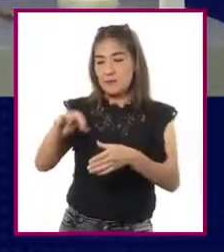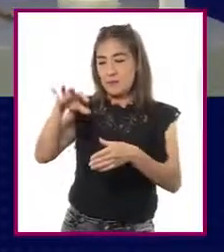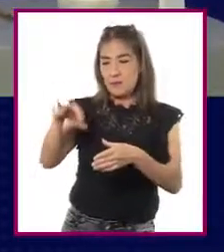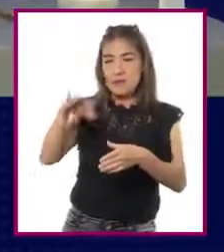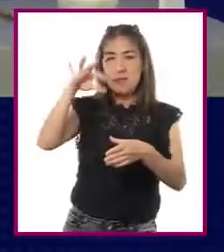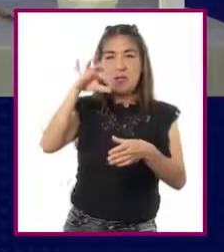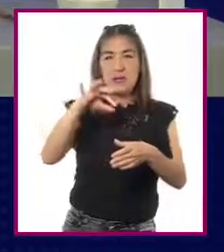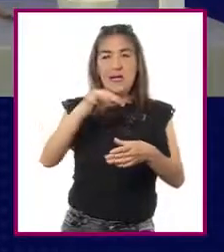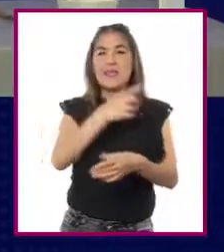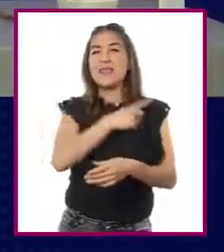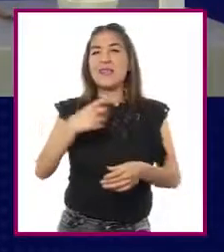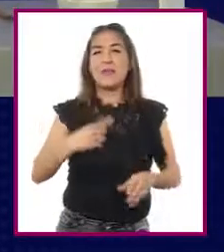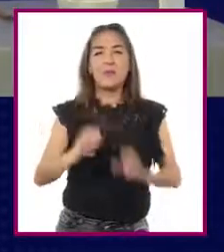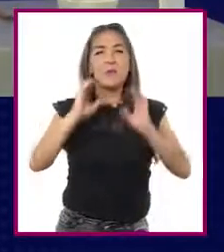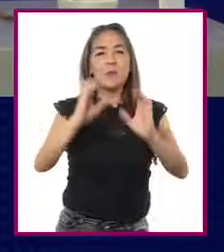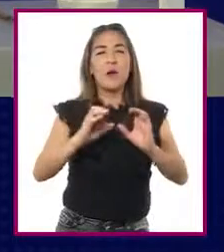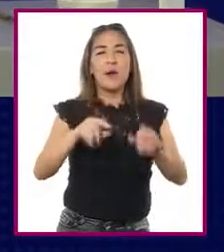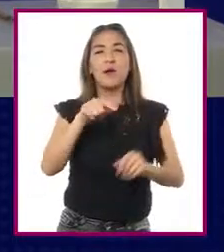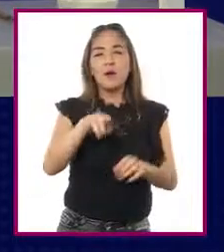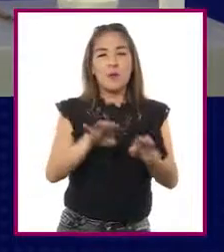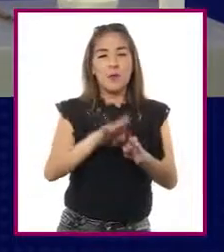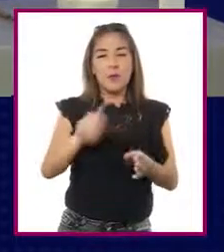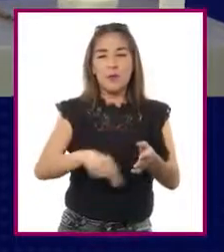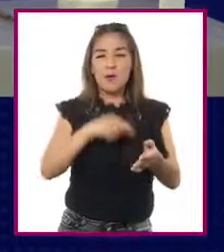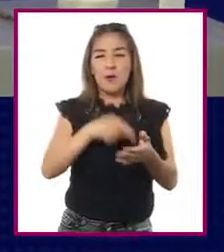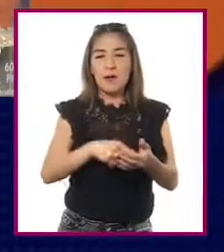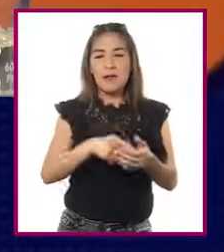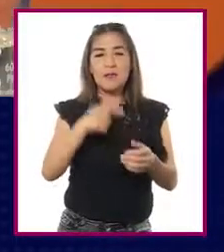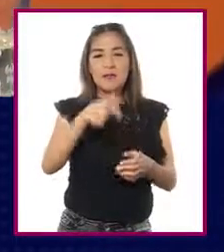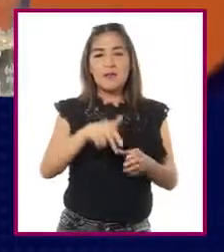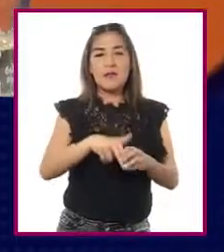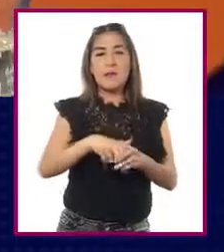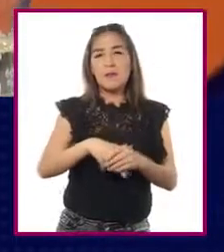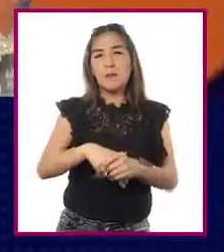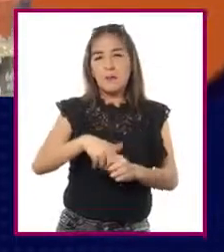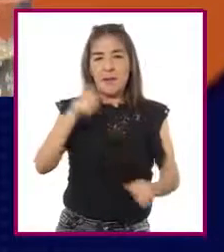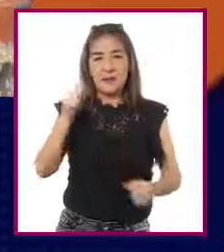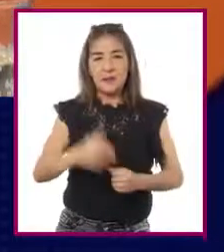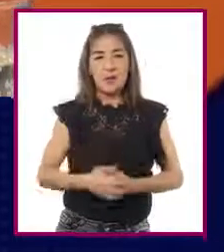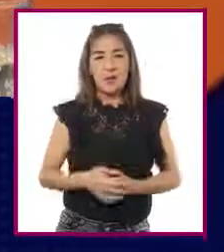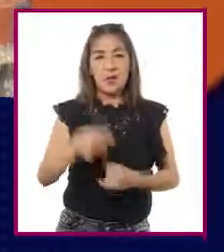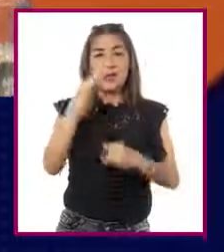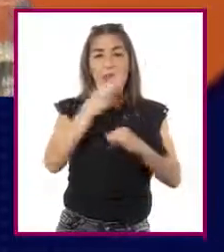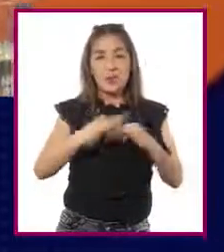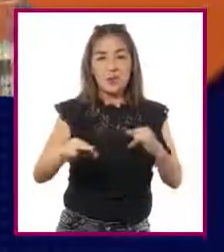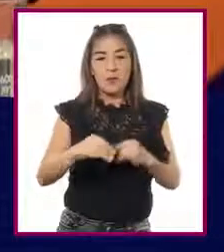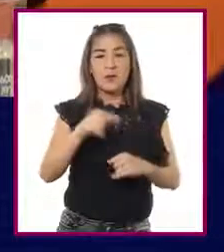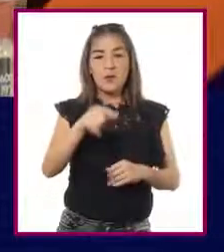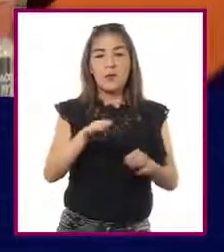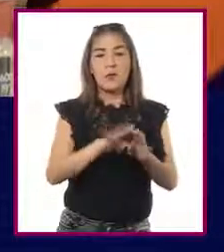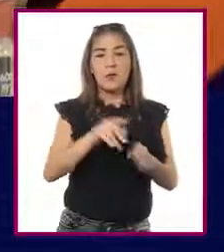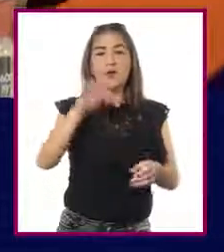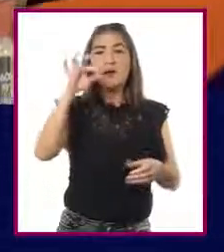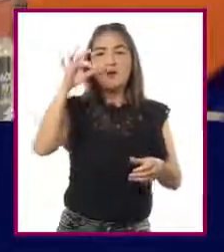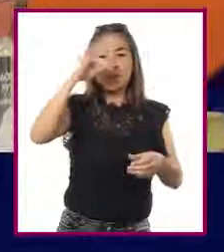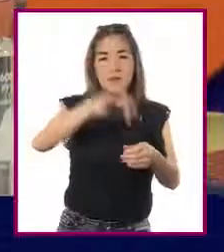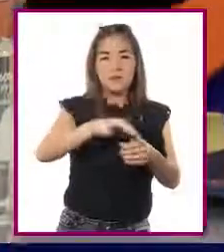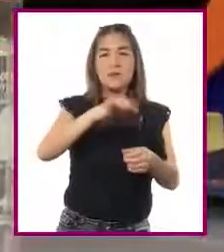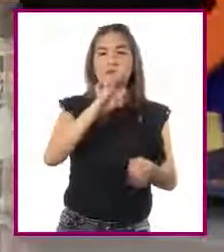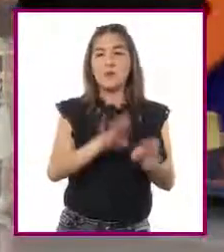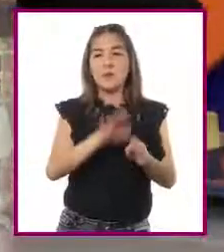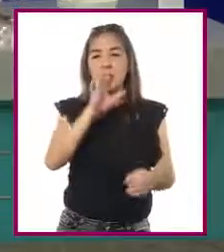y deben cuidar el dejar un espacio vacío. Por último, se coloca la tapa, tapón o corcho.